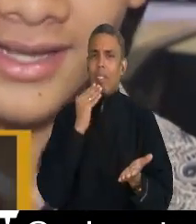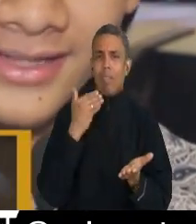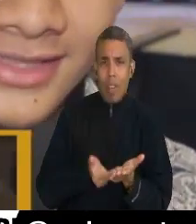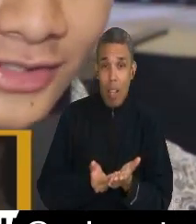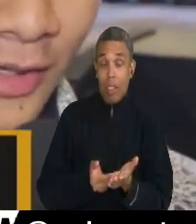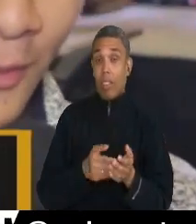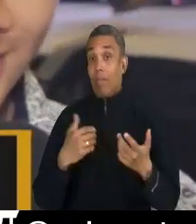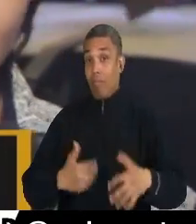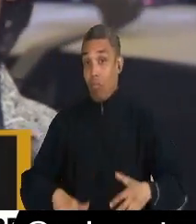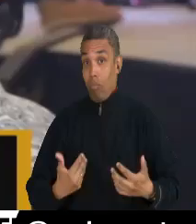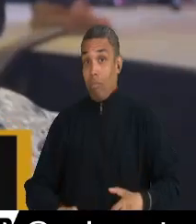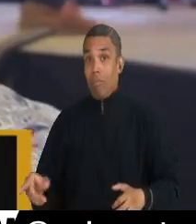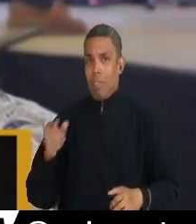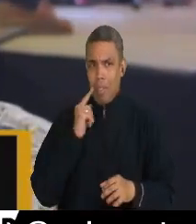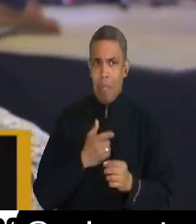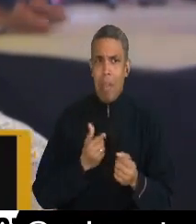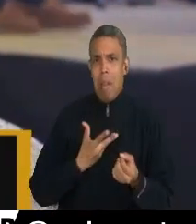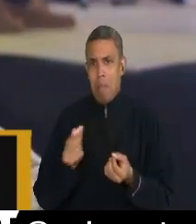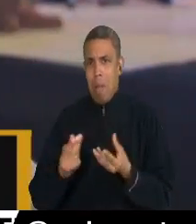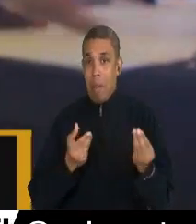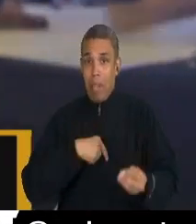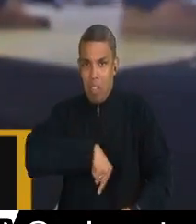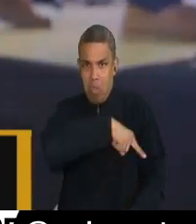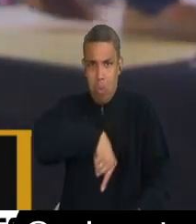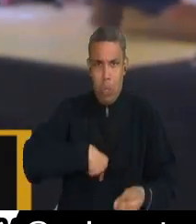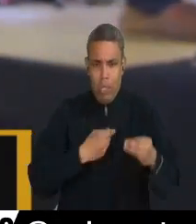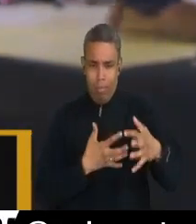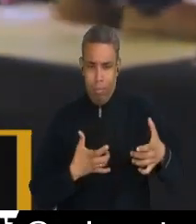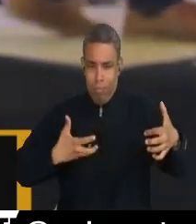esta oportunidad que le están dando a los músicos, y pues